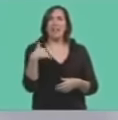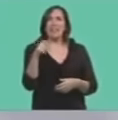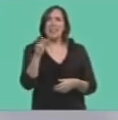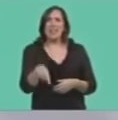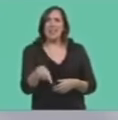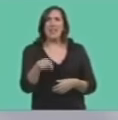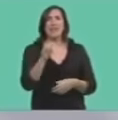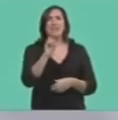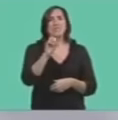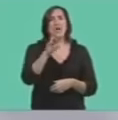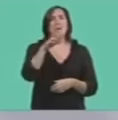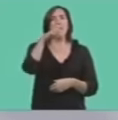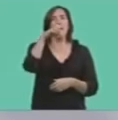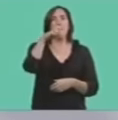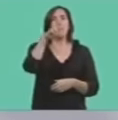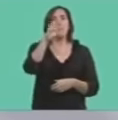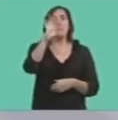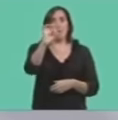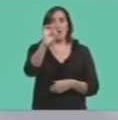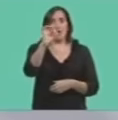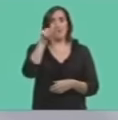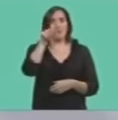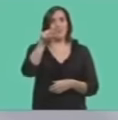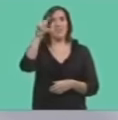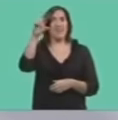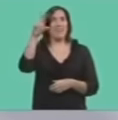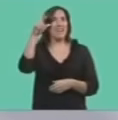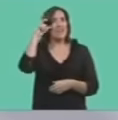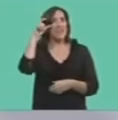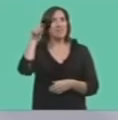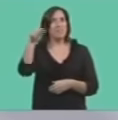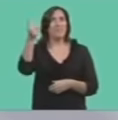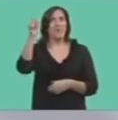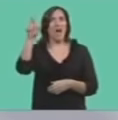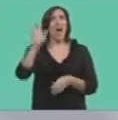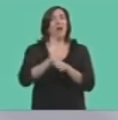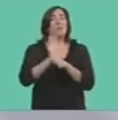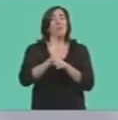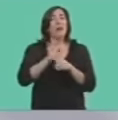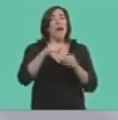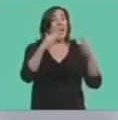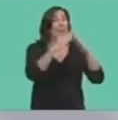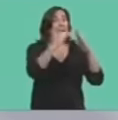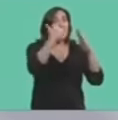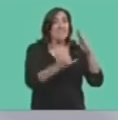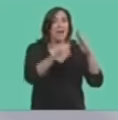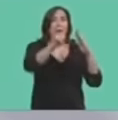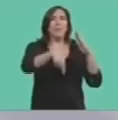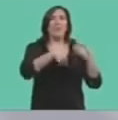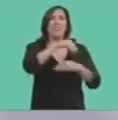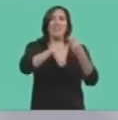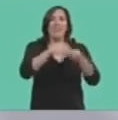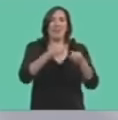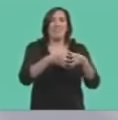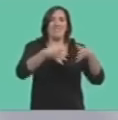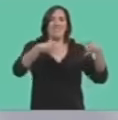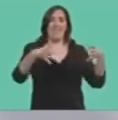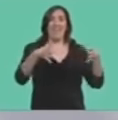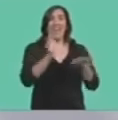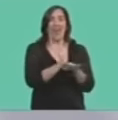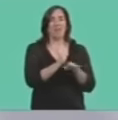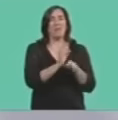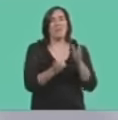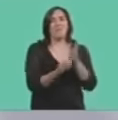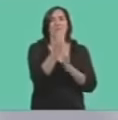Bicentenario, Procrear Bicentenario, porque la verdad que tiene que ver con la familia y por esas raras coincidencias, el decreto es